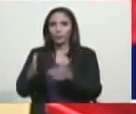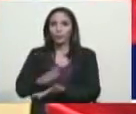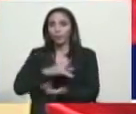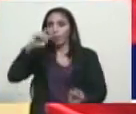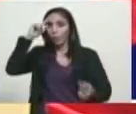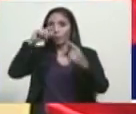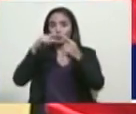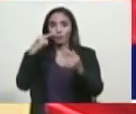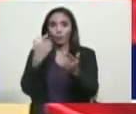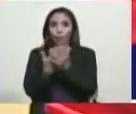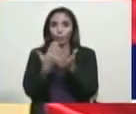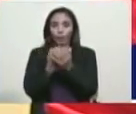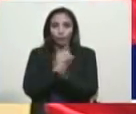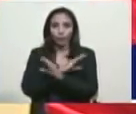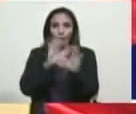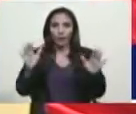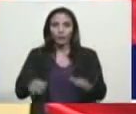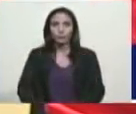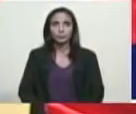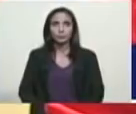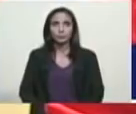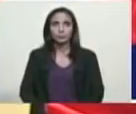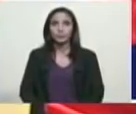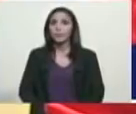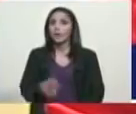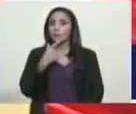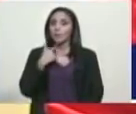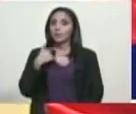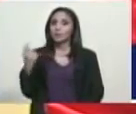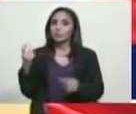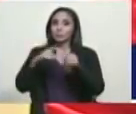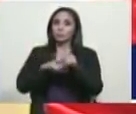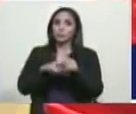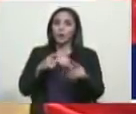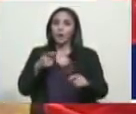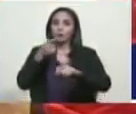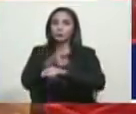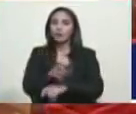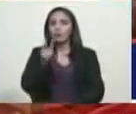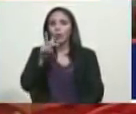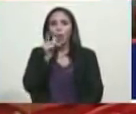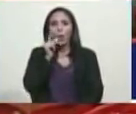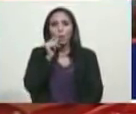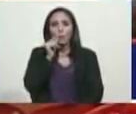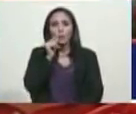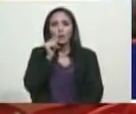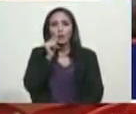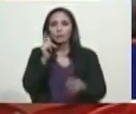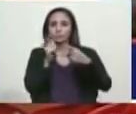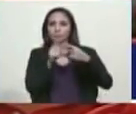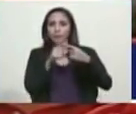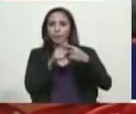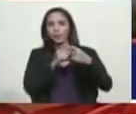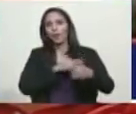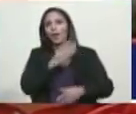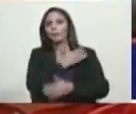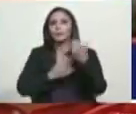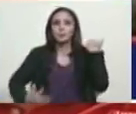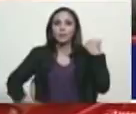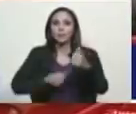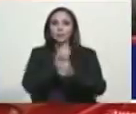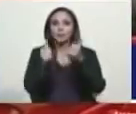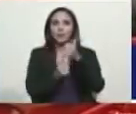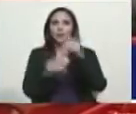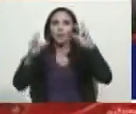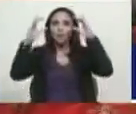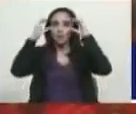meta, me dicen que se están incorporando al acto dos grandes compañeros. La doctora Delcy Rodríguez